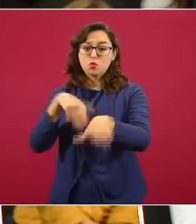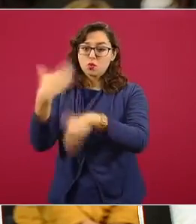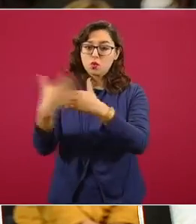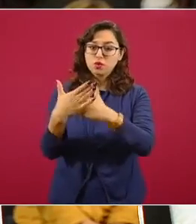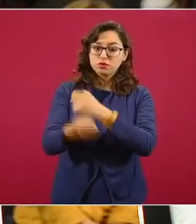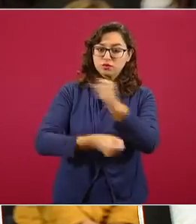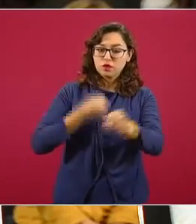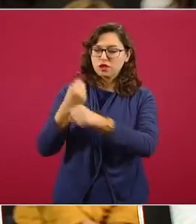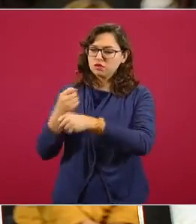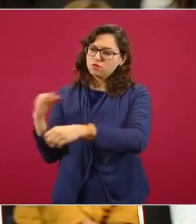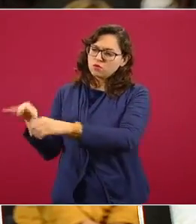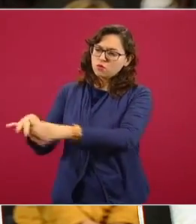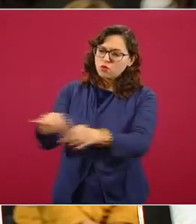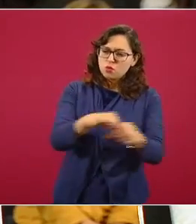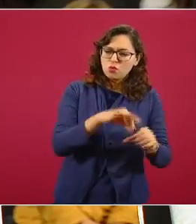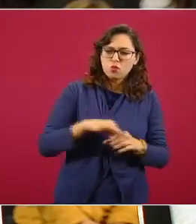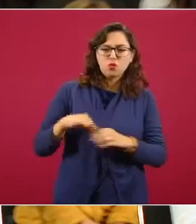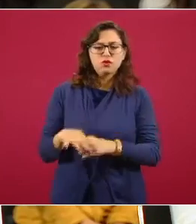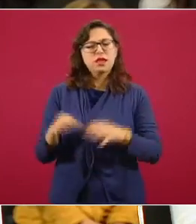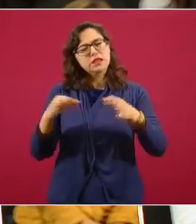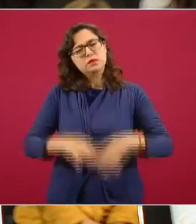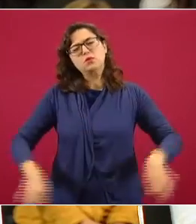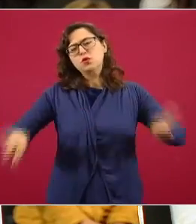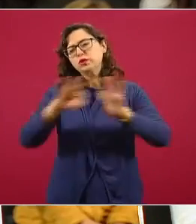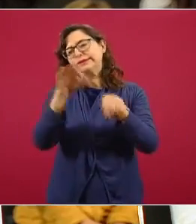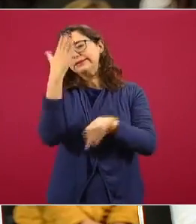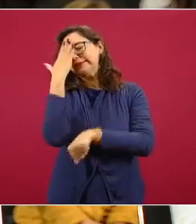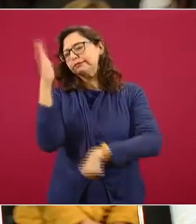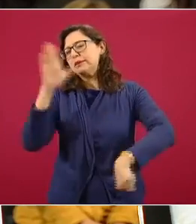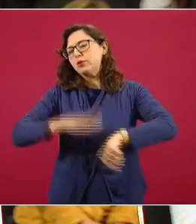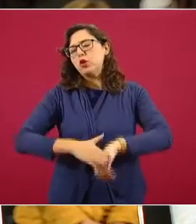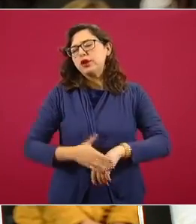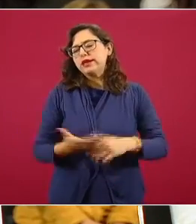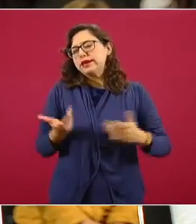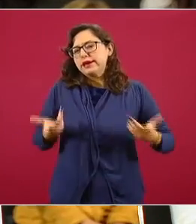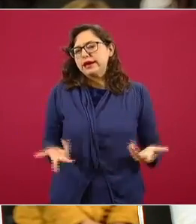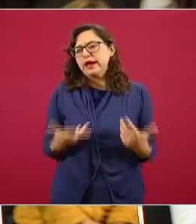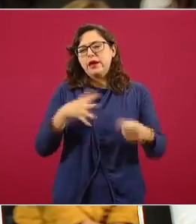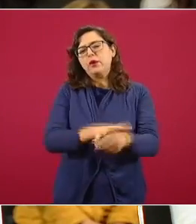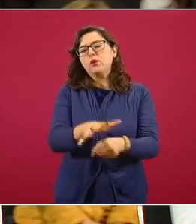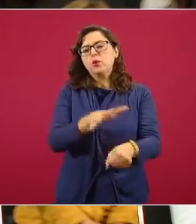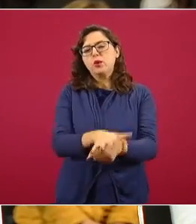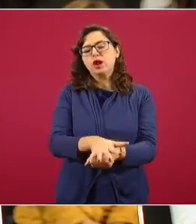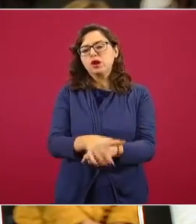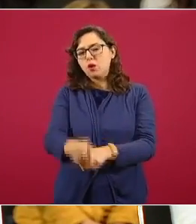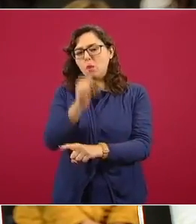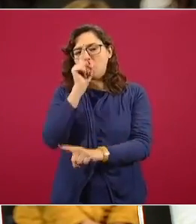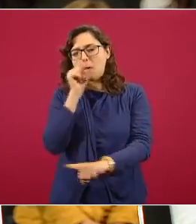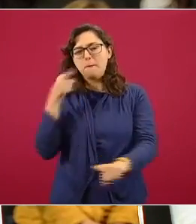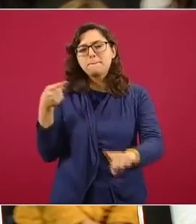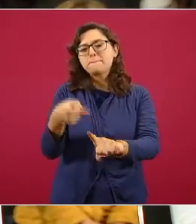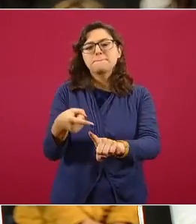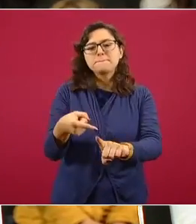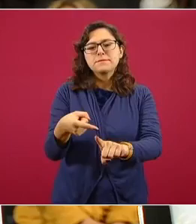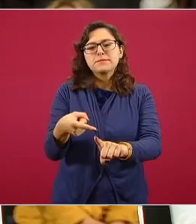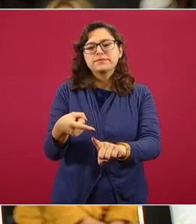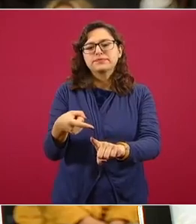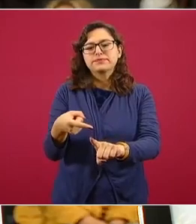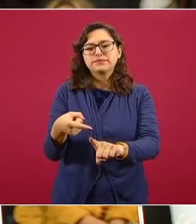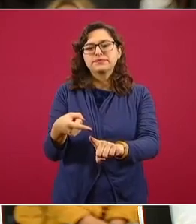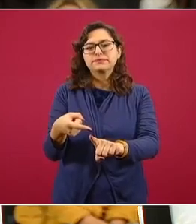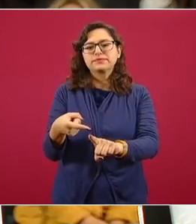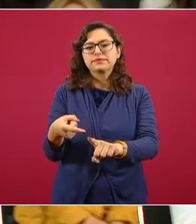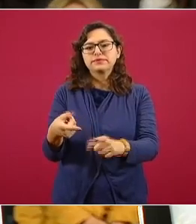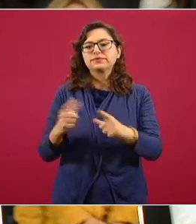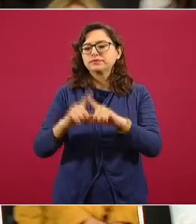elecciones venideras? ¿Cuál sería esa premisa que podría marcar el gobierno federal con la única finalidad de llevar el barco